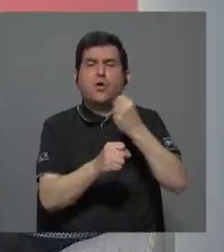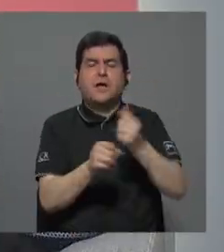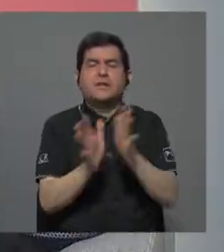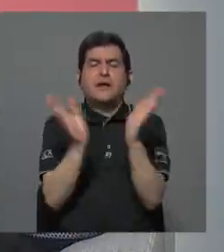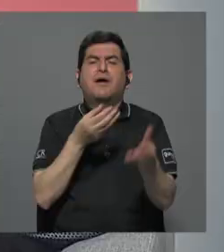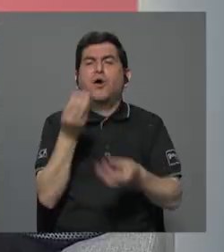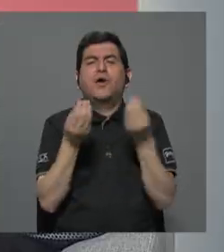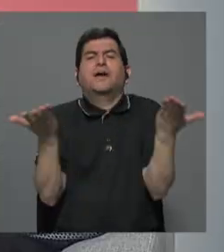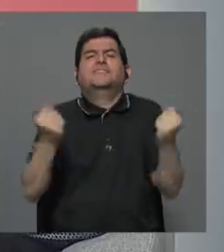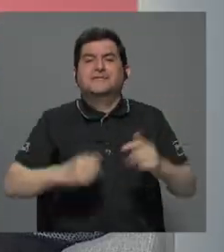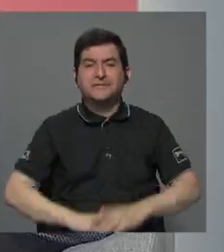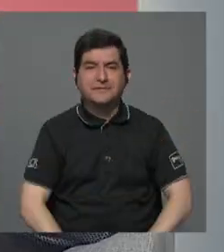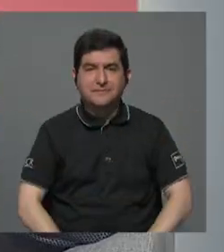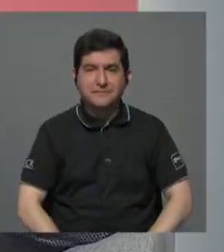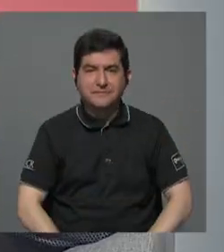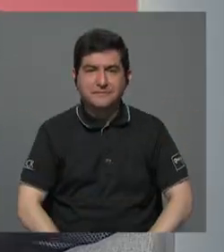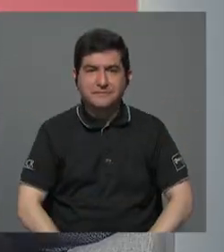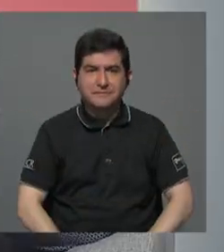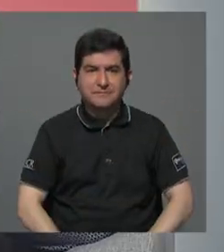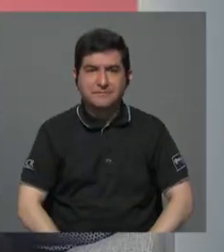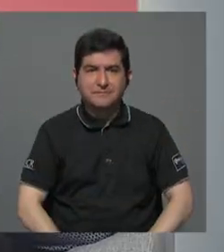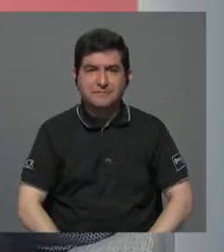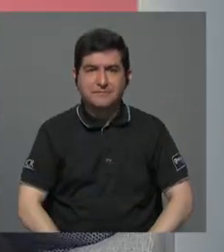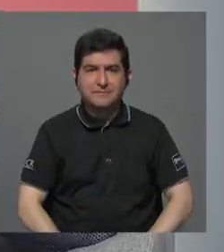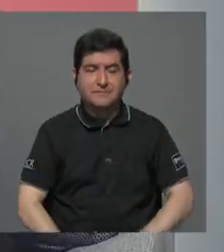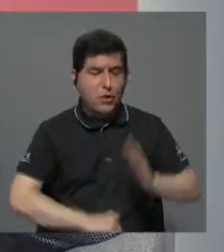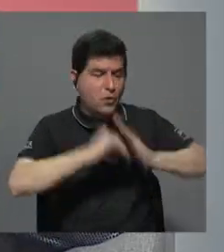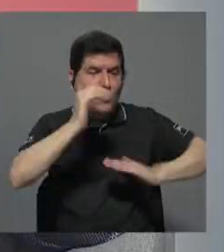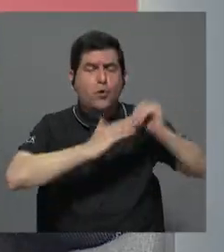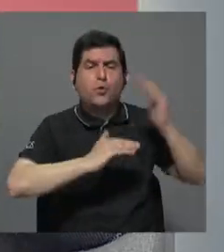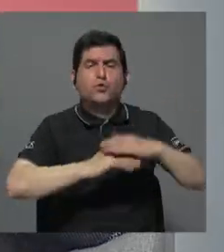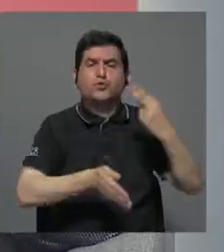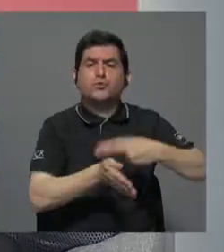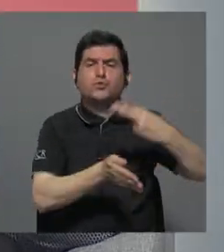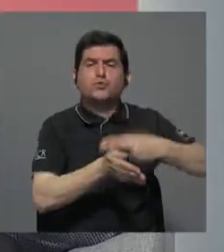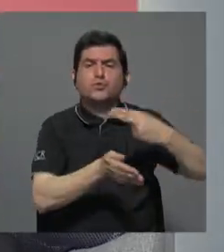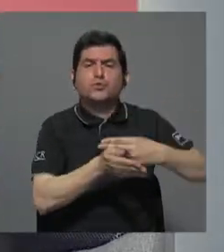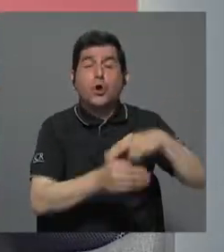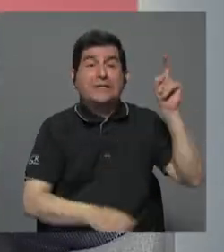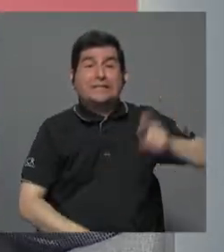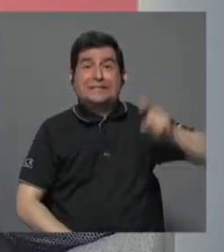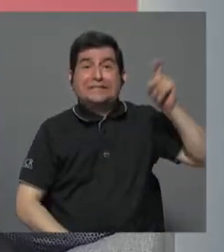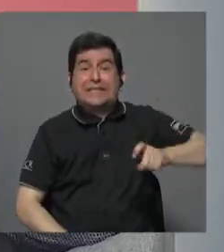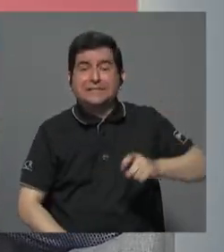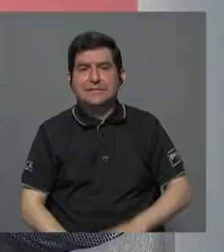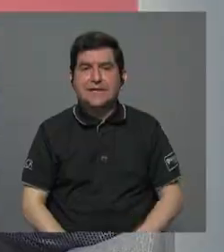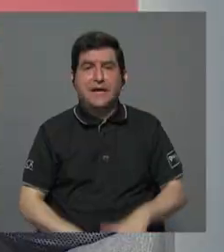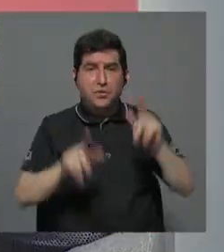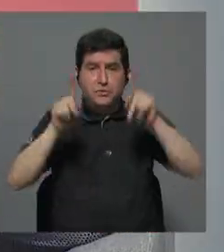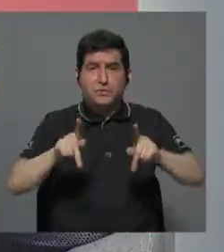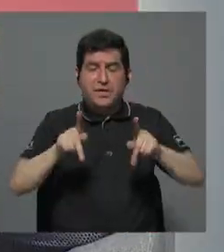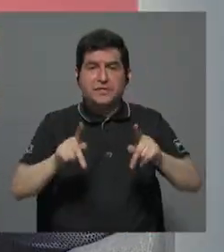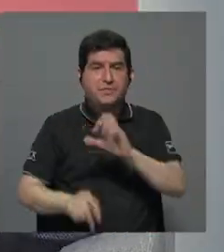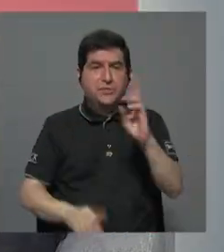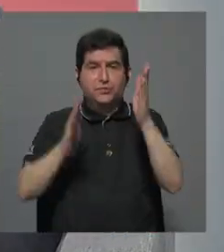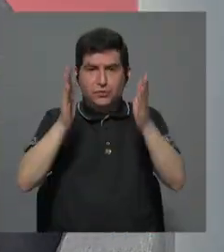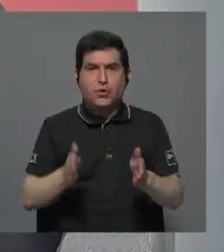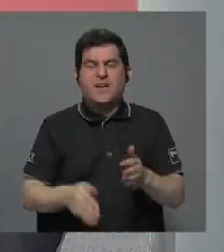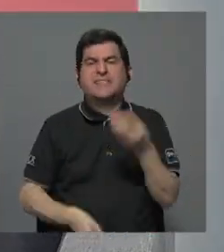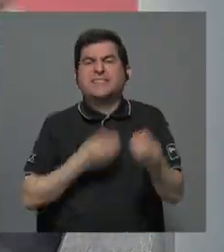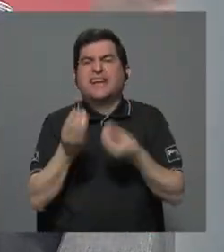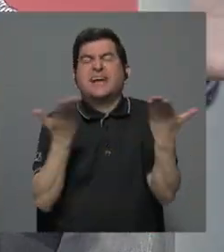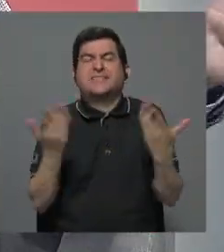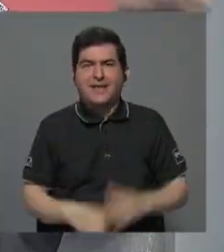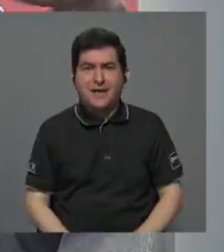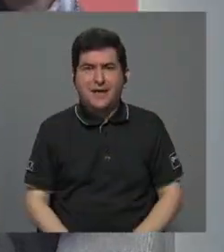este país por ejemplo qué hacemos con la construcción de hospitales que son tan necesarios para los costarricenses o qué hacemos